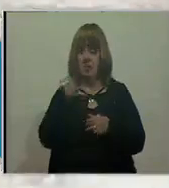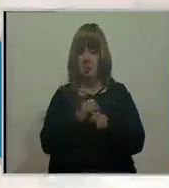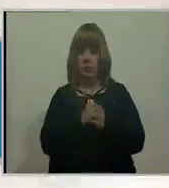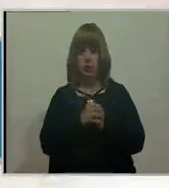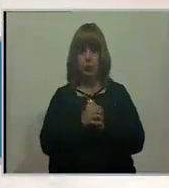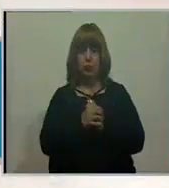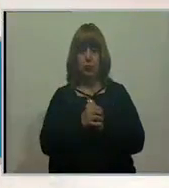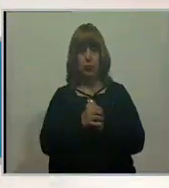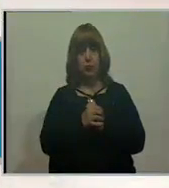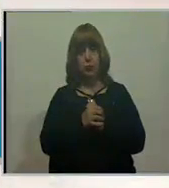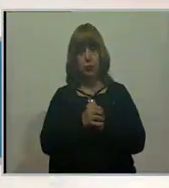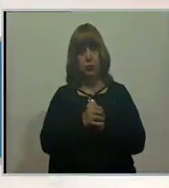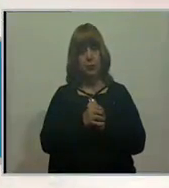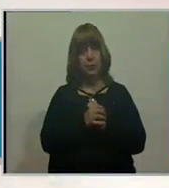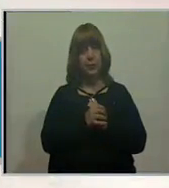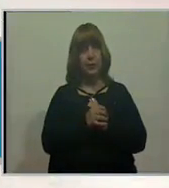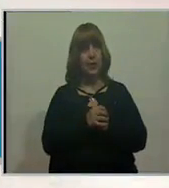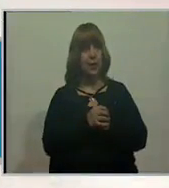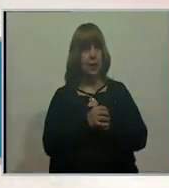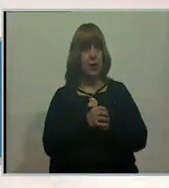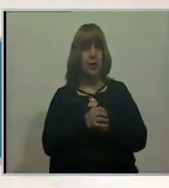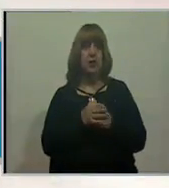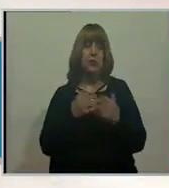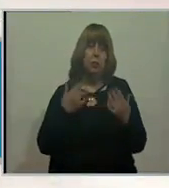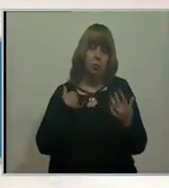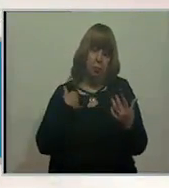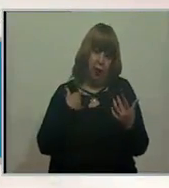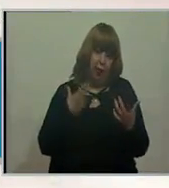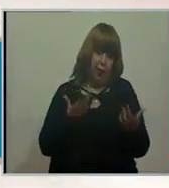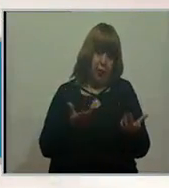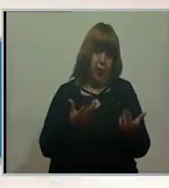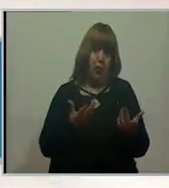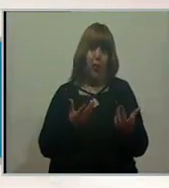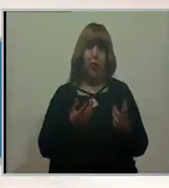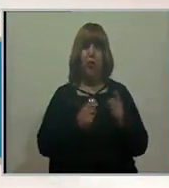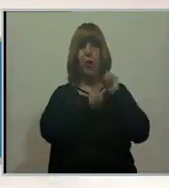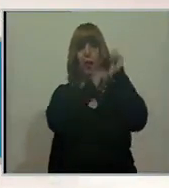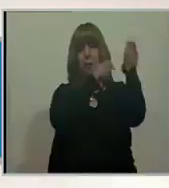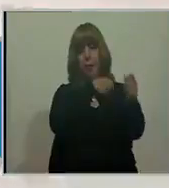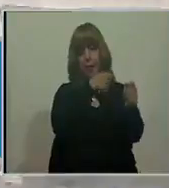mismo. Siempre. Hay que ver a lo que nunca aclara es a pescar qué.